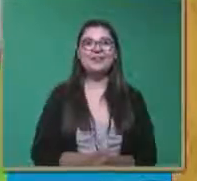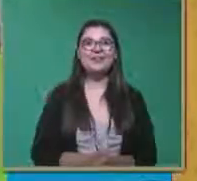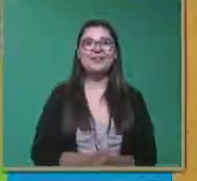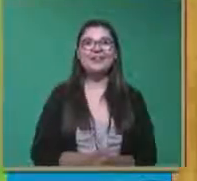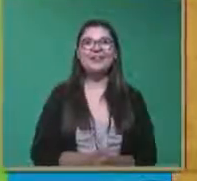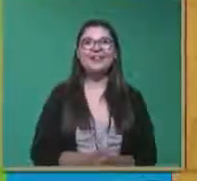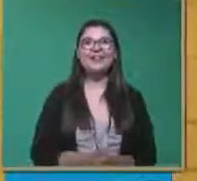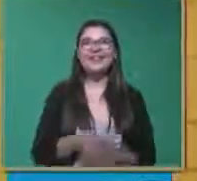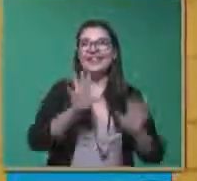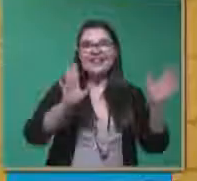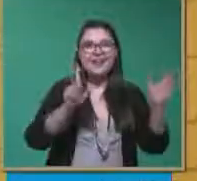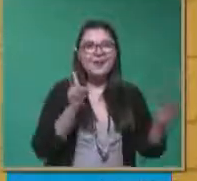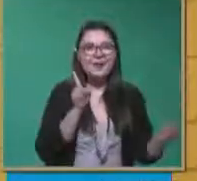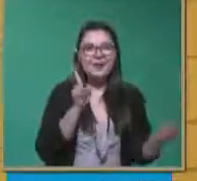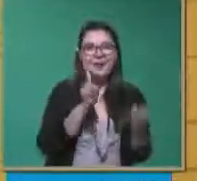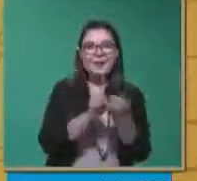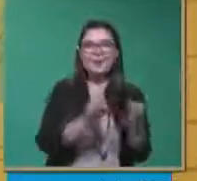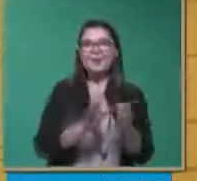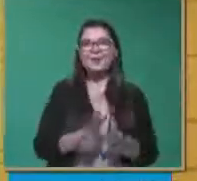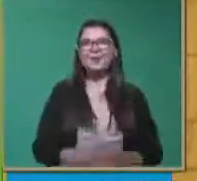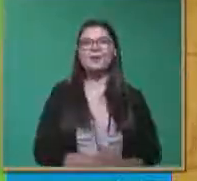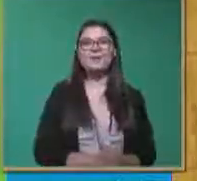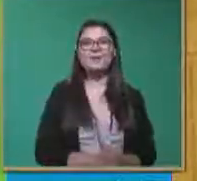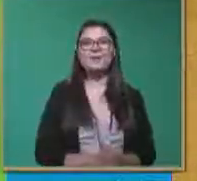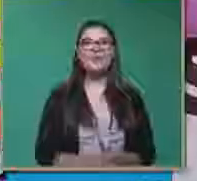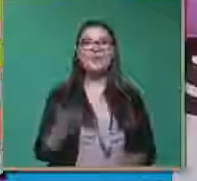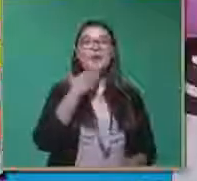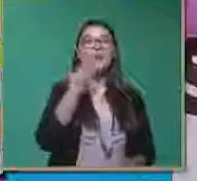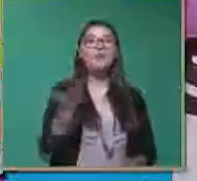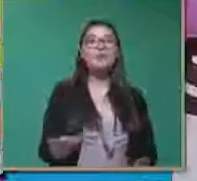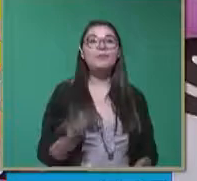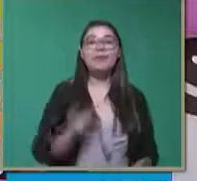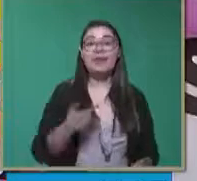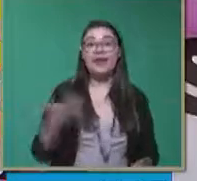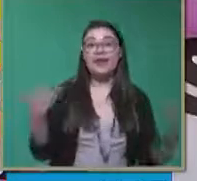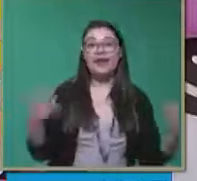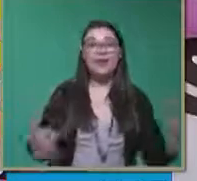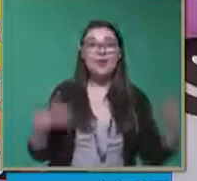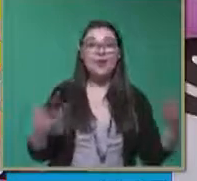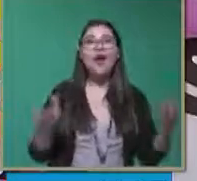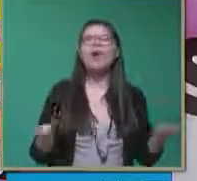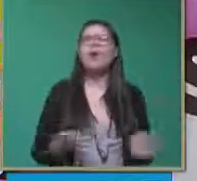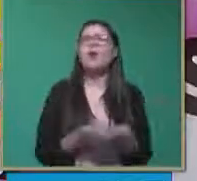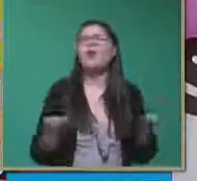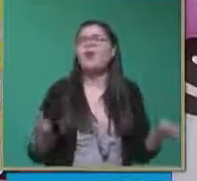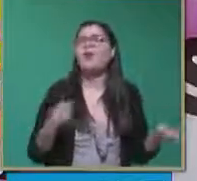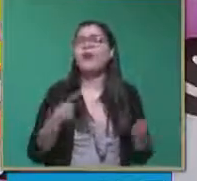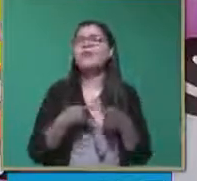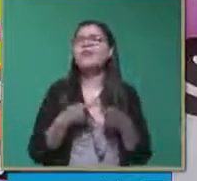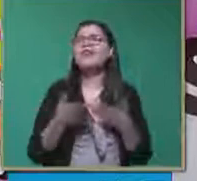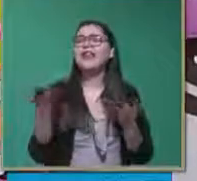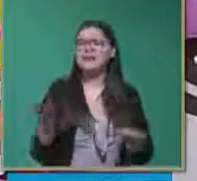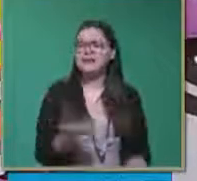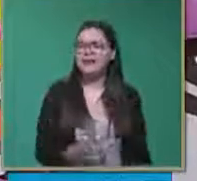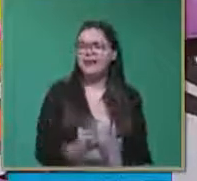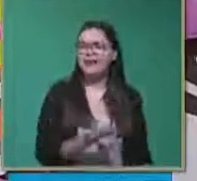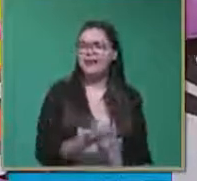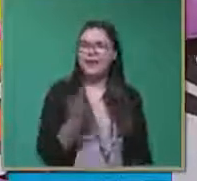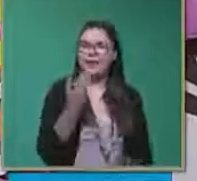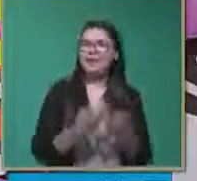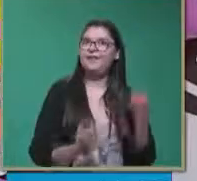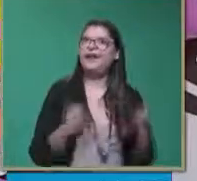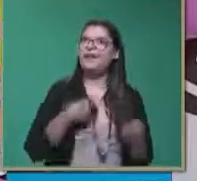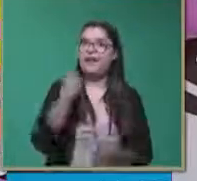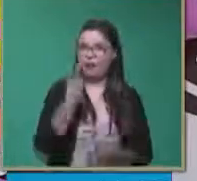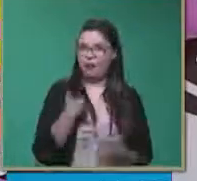Ya, aquí está. Listo. Muy bien, pero ahora sigue la maestra Yuli, no se puede quedar atrás, maestra. ¿Cómo ves? ¿También